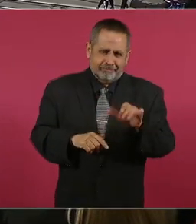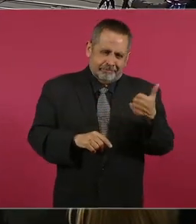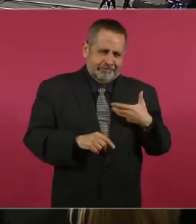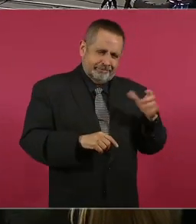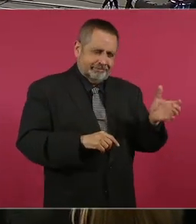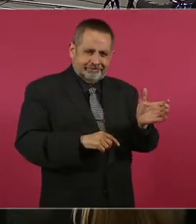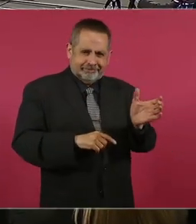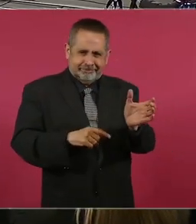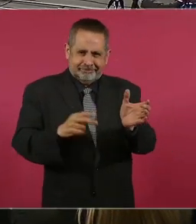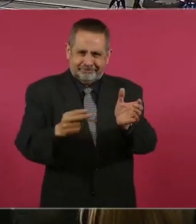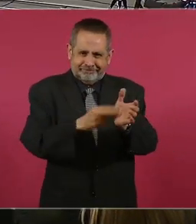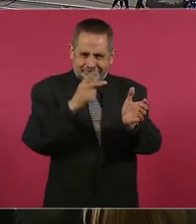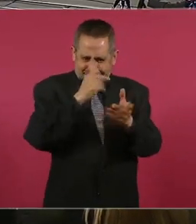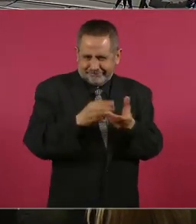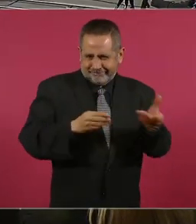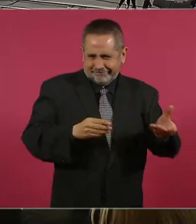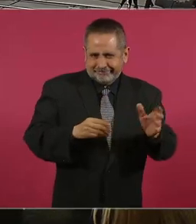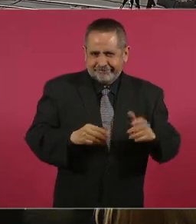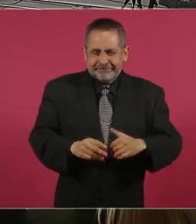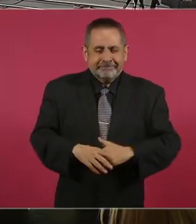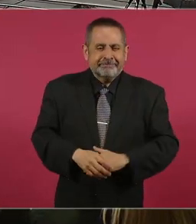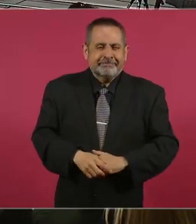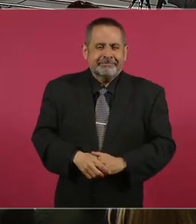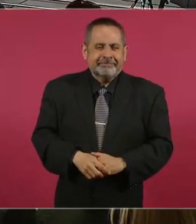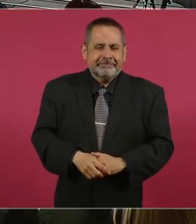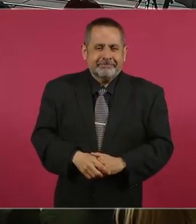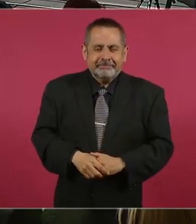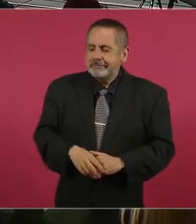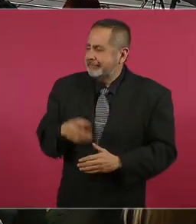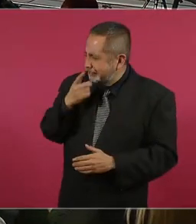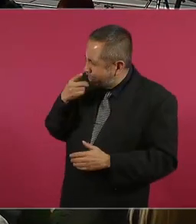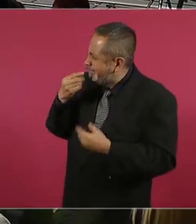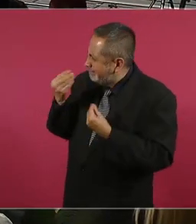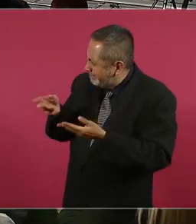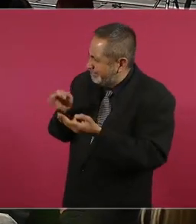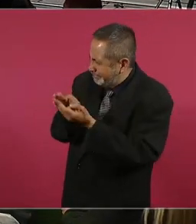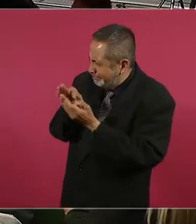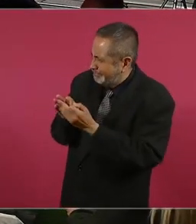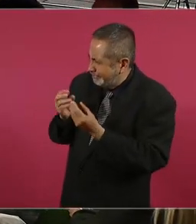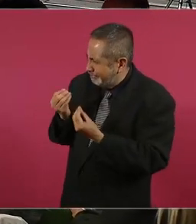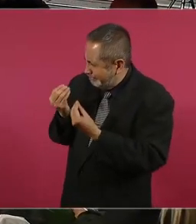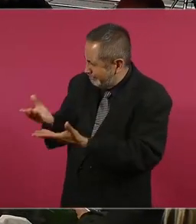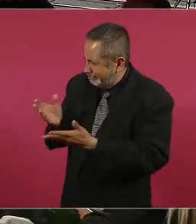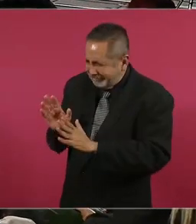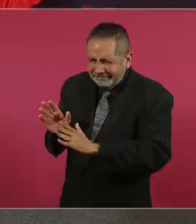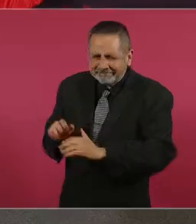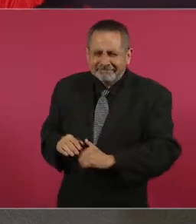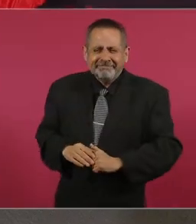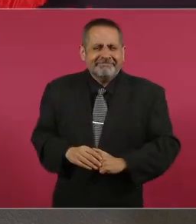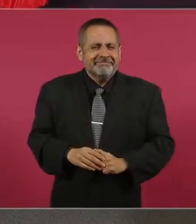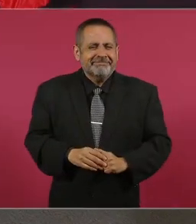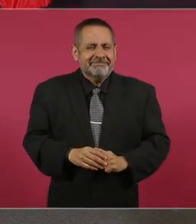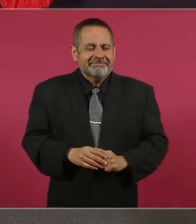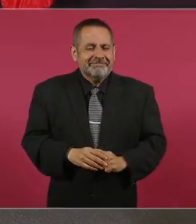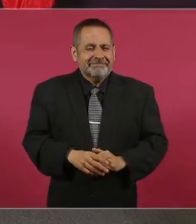otro, aparte de ese, para que... Tamales, ya les dije. Entonces,